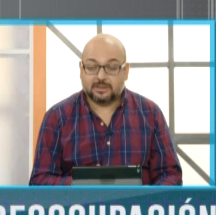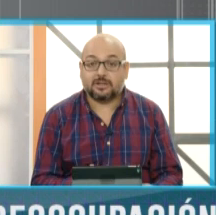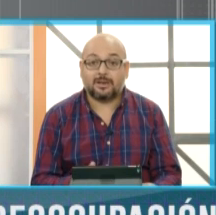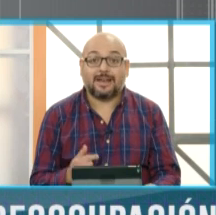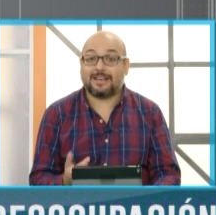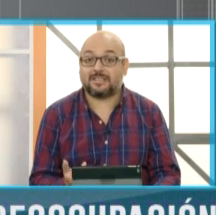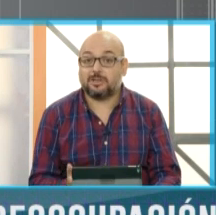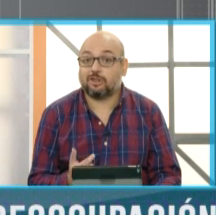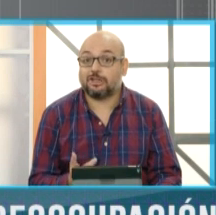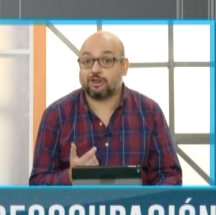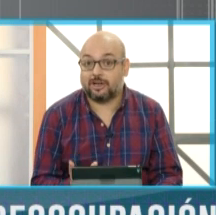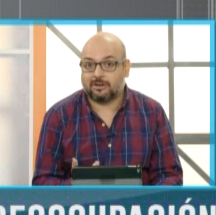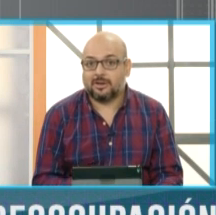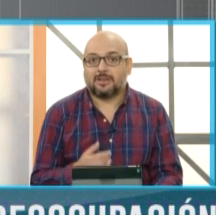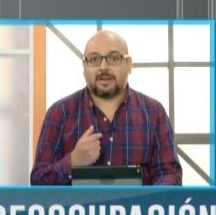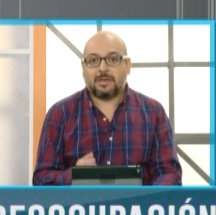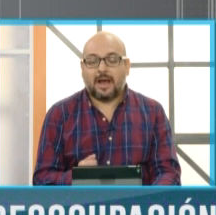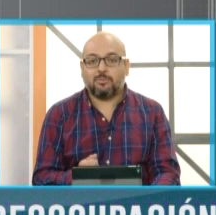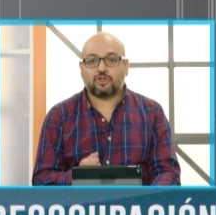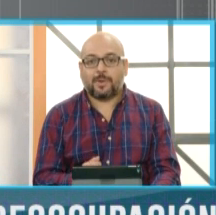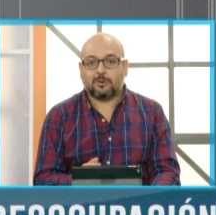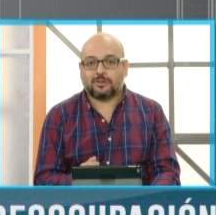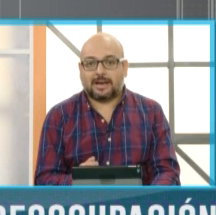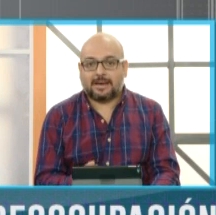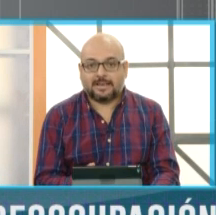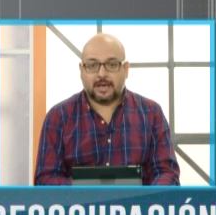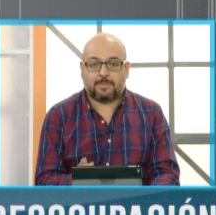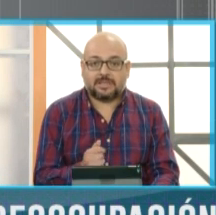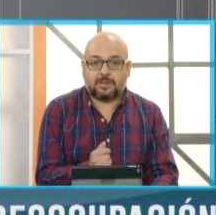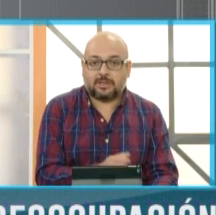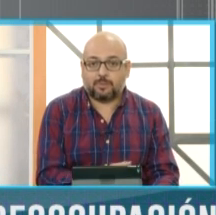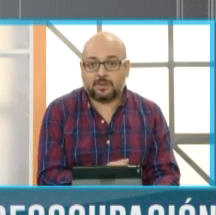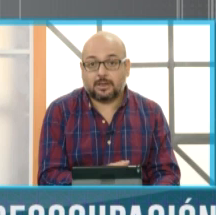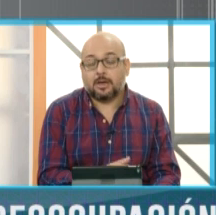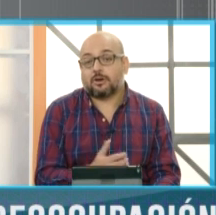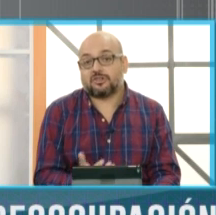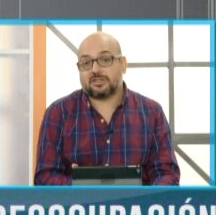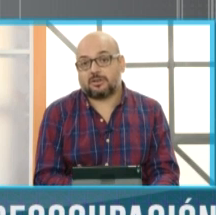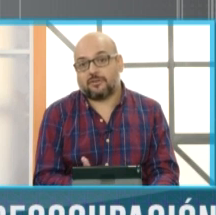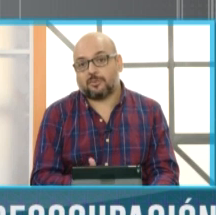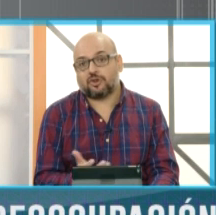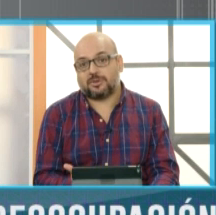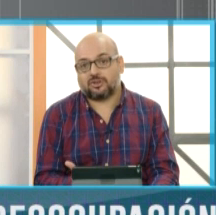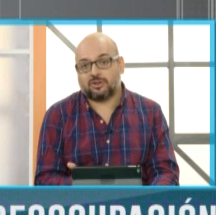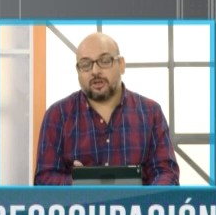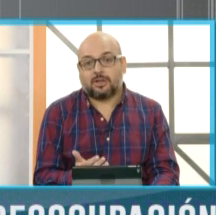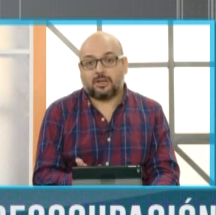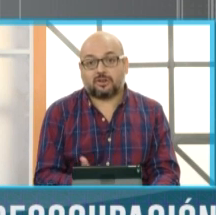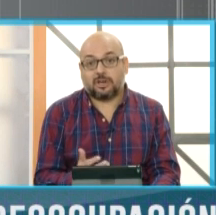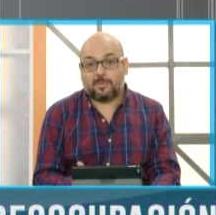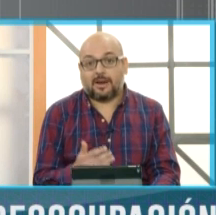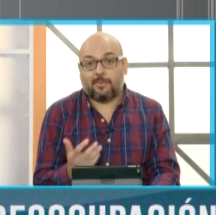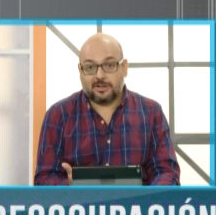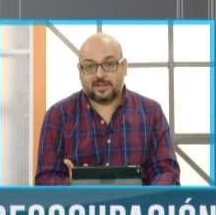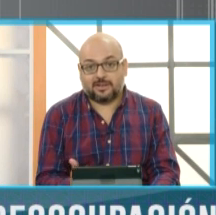no advirtieron el crecimiento del choreo. También hay mucho palo contra la Iglesia, especialmente después de conocerse, ¿no?, el famoso episodio de